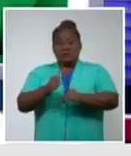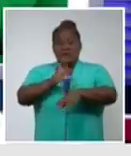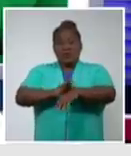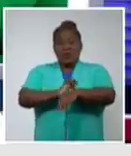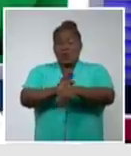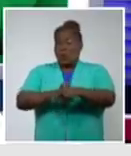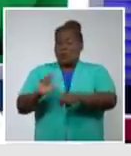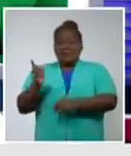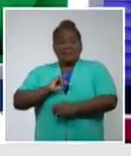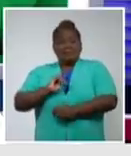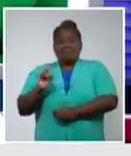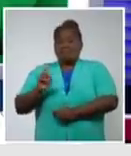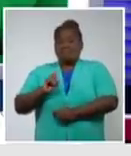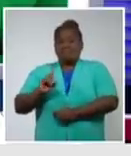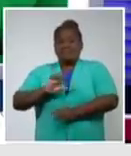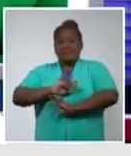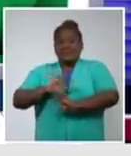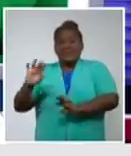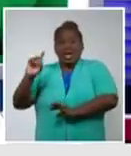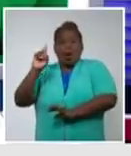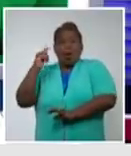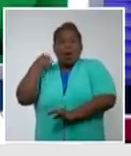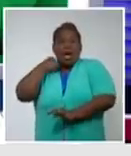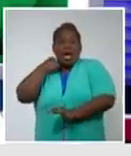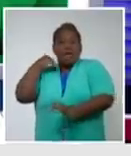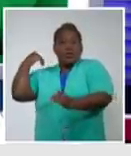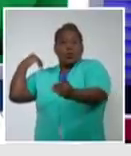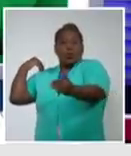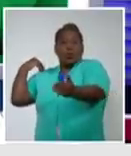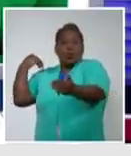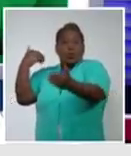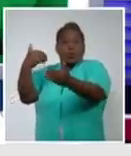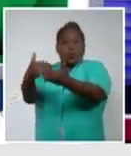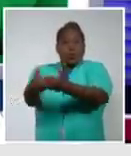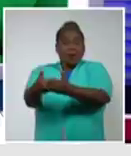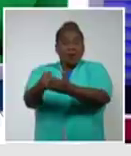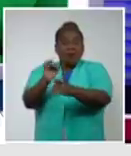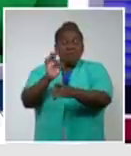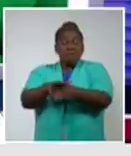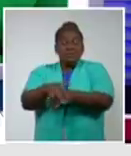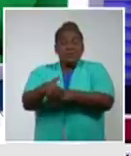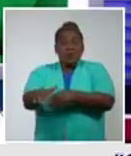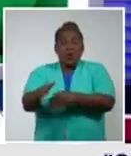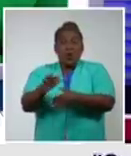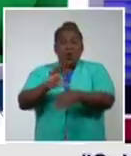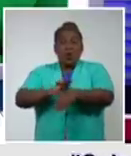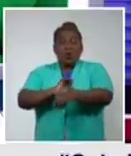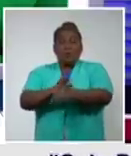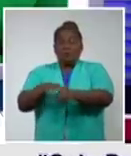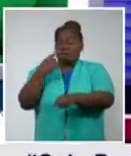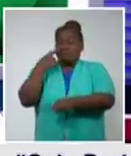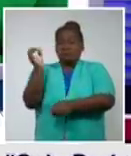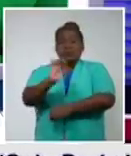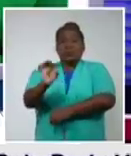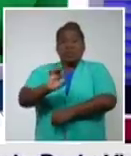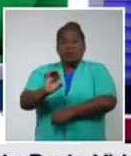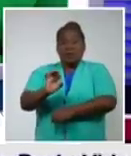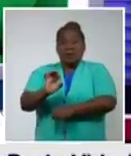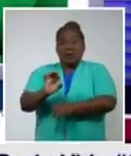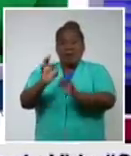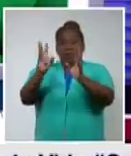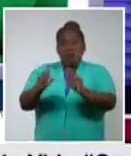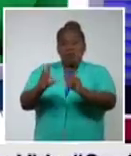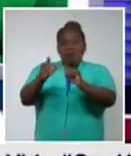vamos para un año y un poco más y todavía no se ve un resultado en su control.